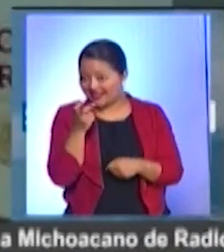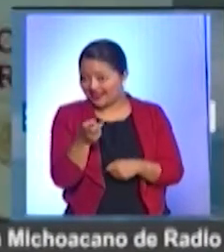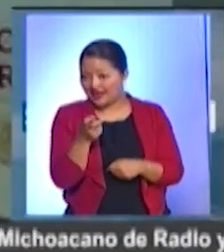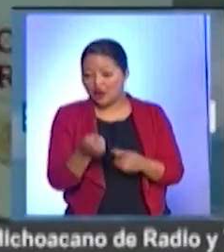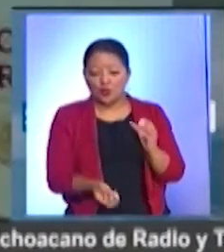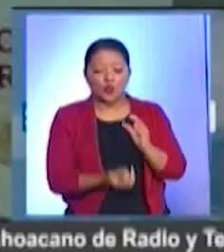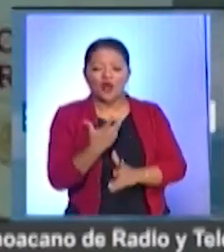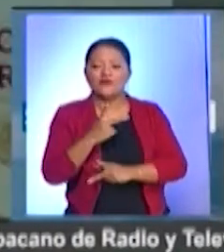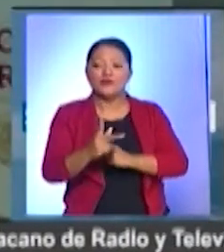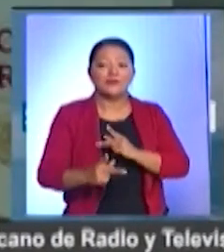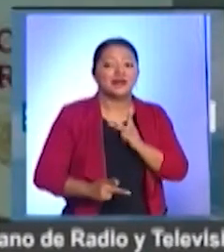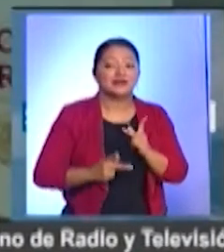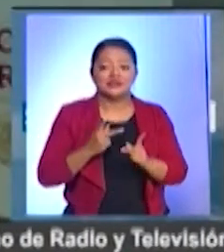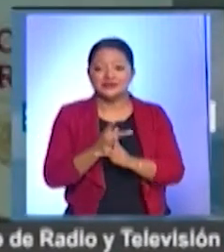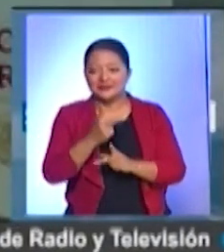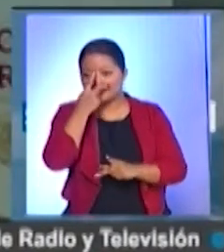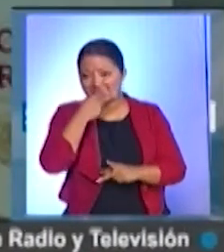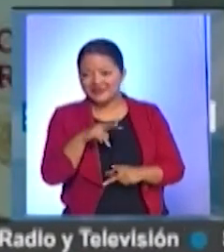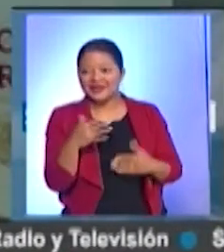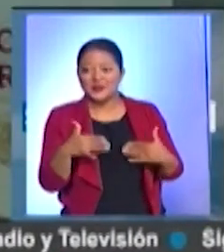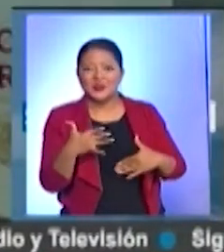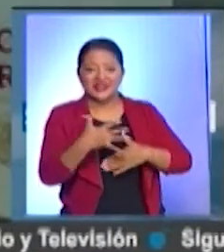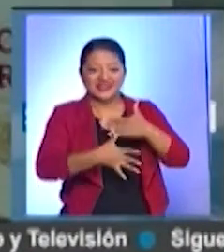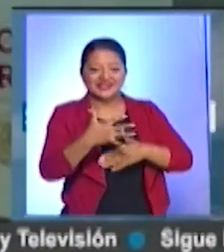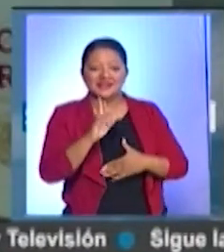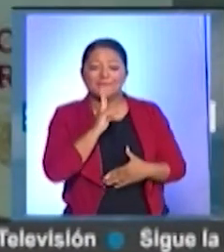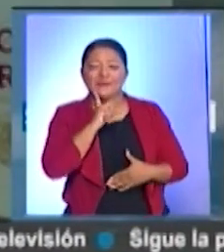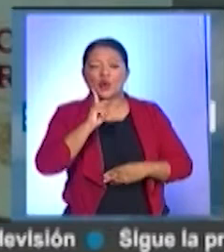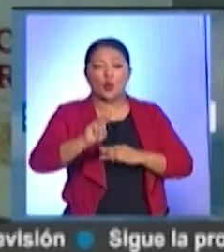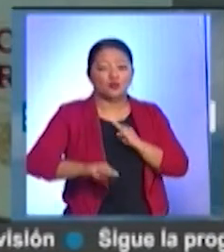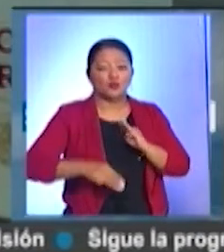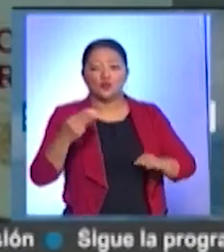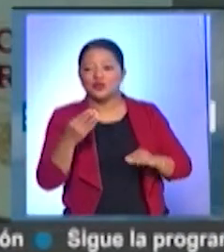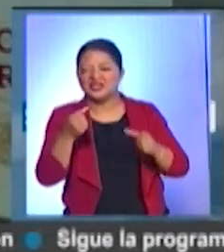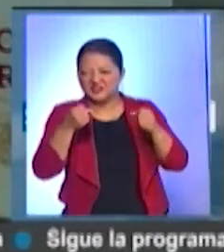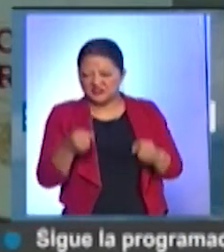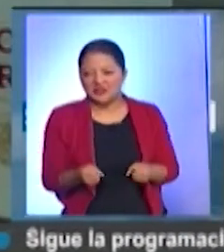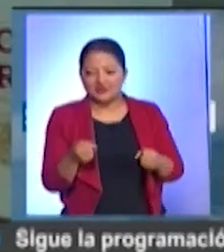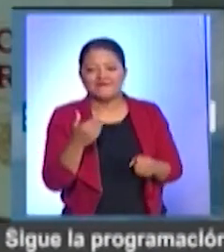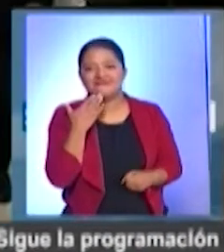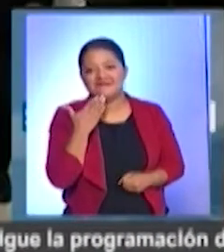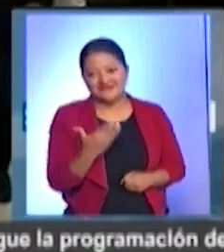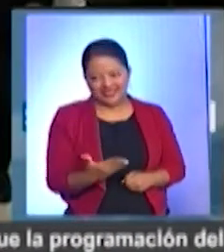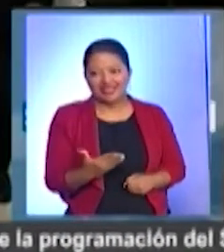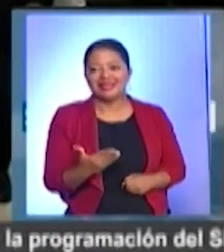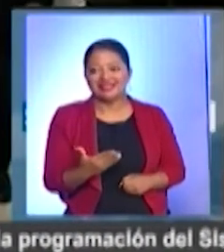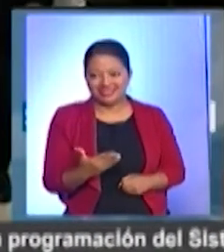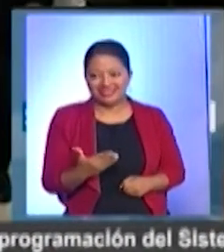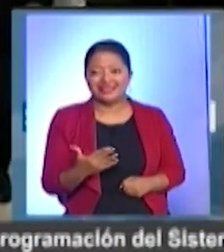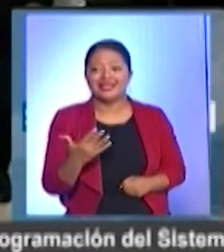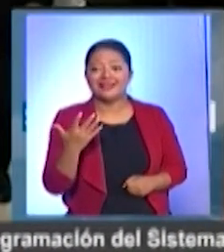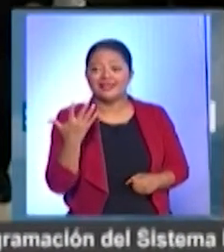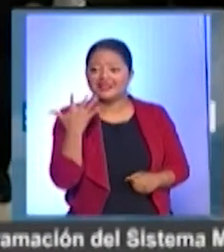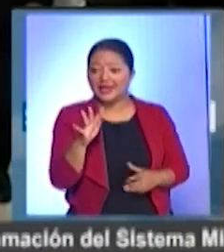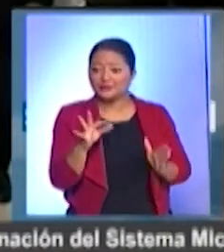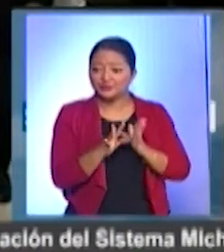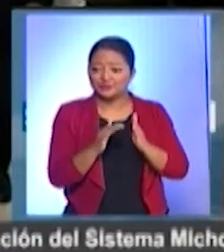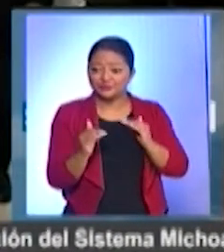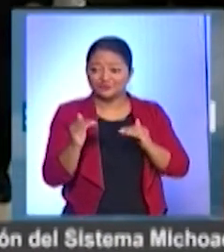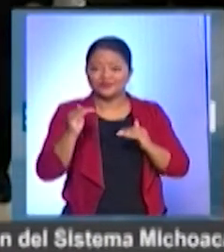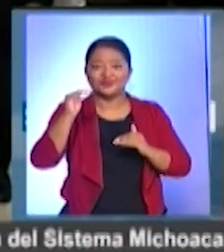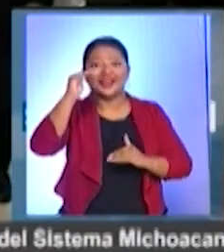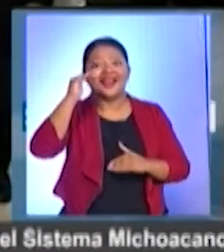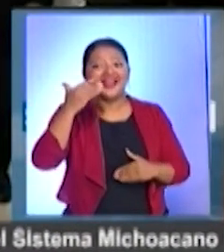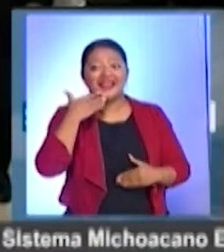nuevo pasaporte mexicano se posicionará entre los 15 mejores del mundo por su seguridad avanzando más de 10 posiciones ya que